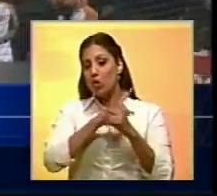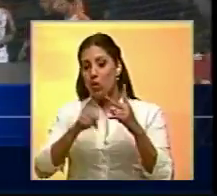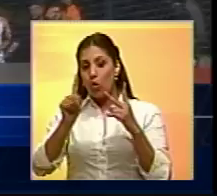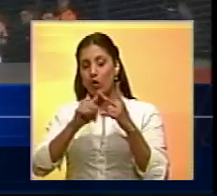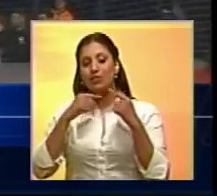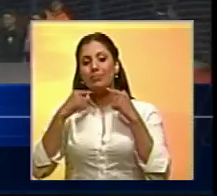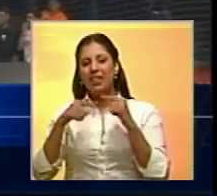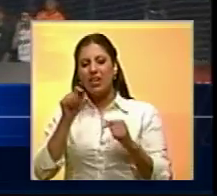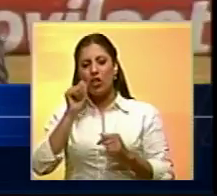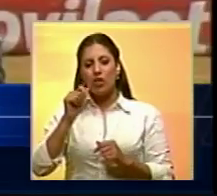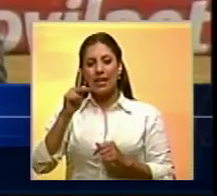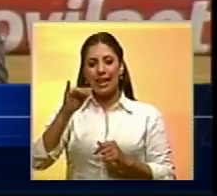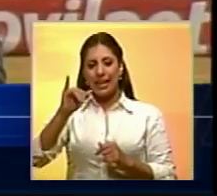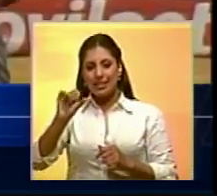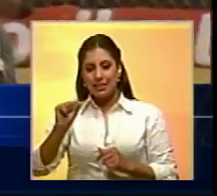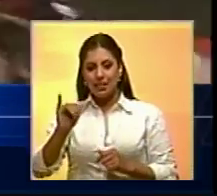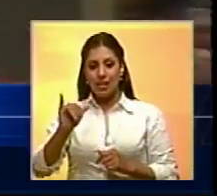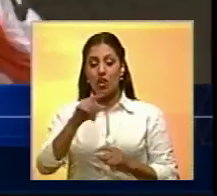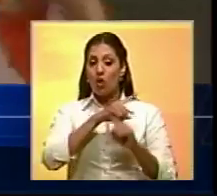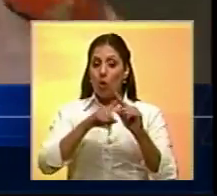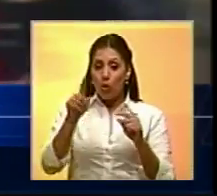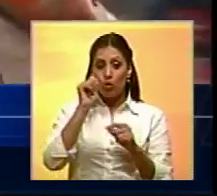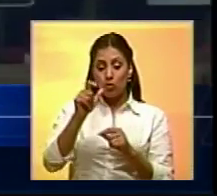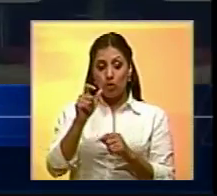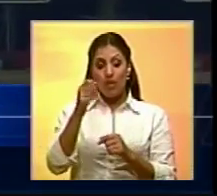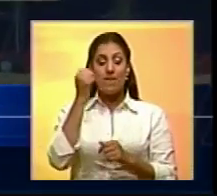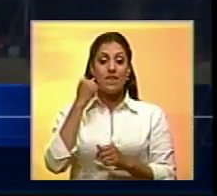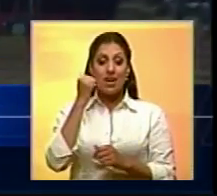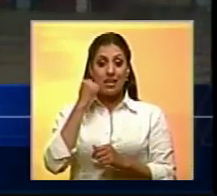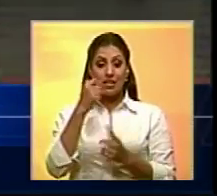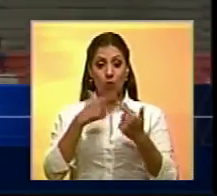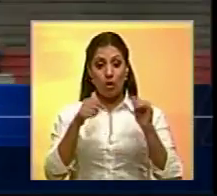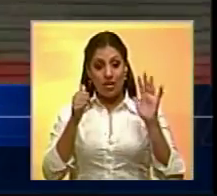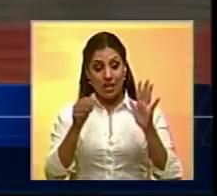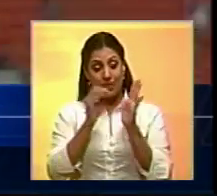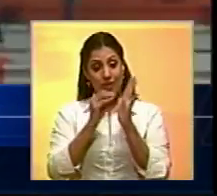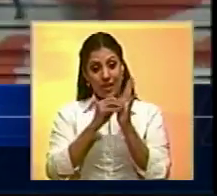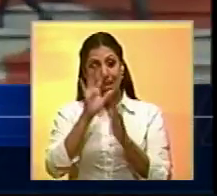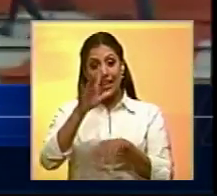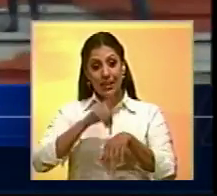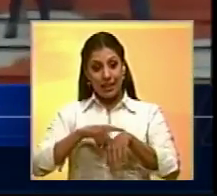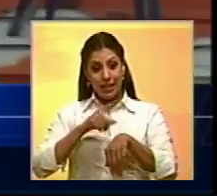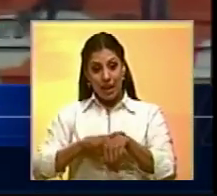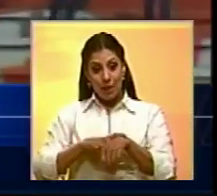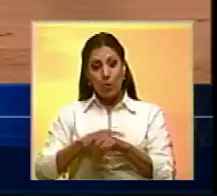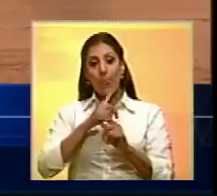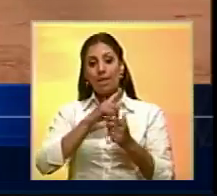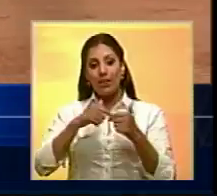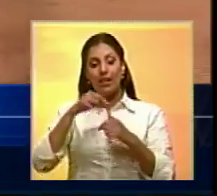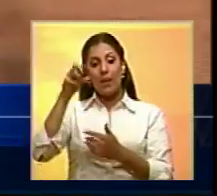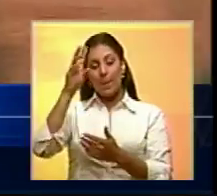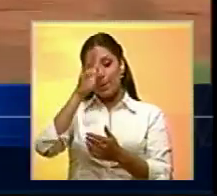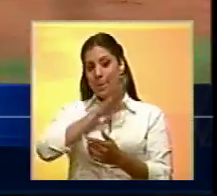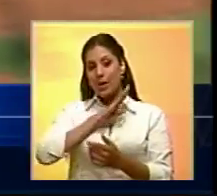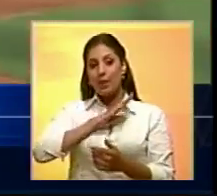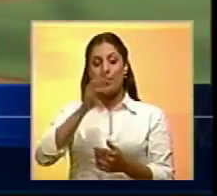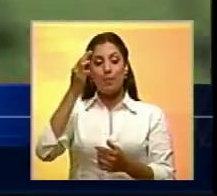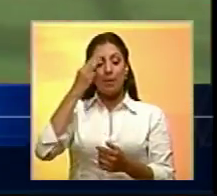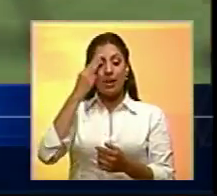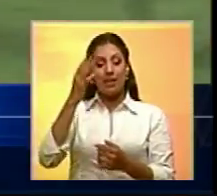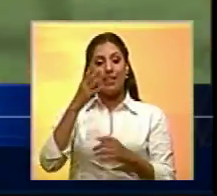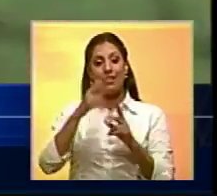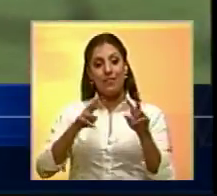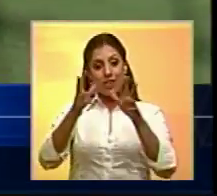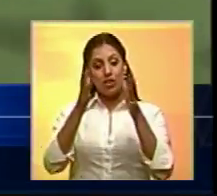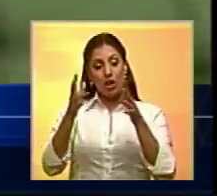la derrota fue para Casey Lawrence. Mientras tanto, en Valencia, un rally de 6 anotaciones en el 5º inning permitió a Navegantes del Magallanes llevarse la victoria ante